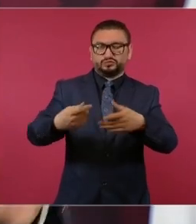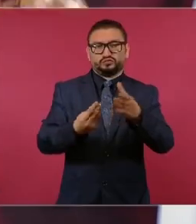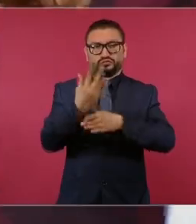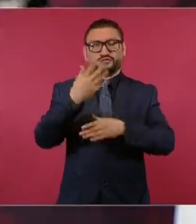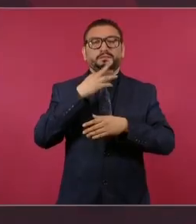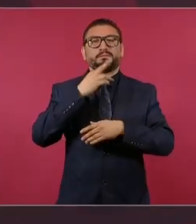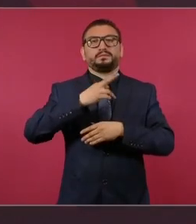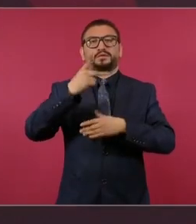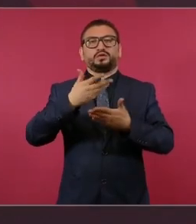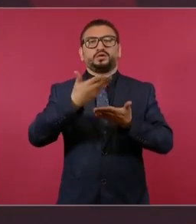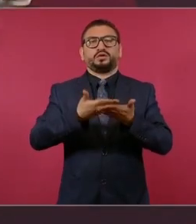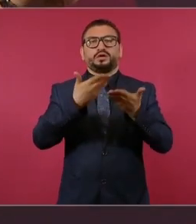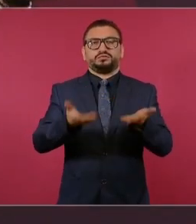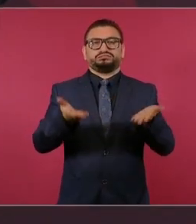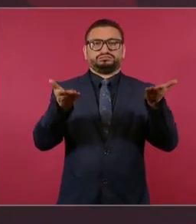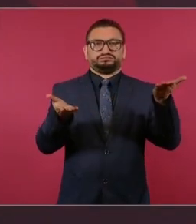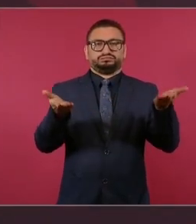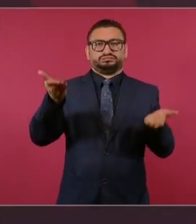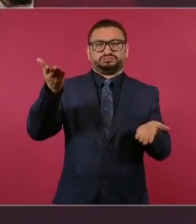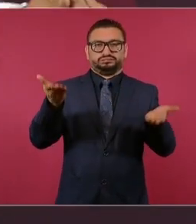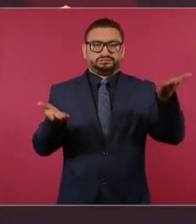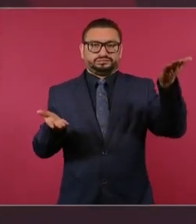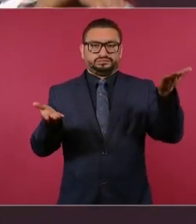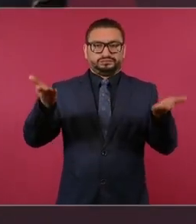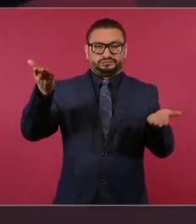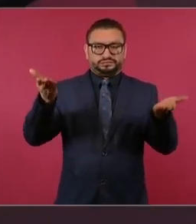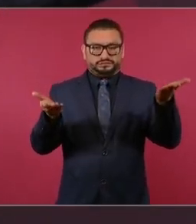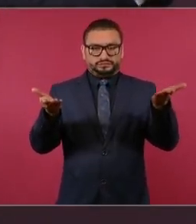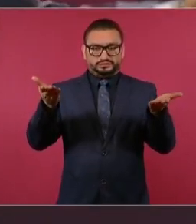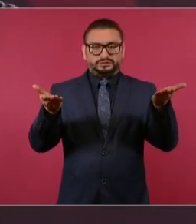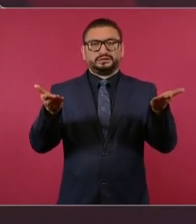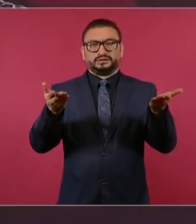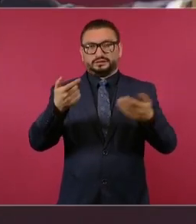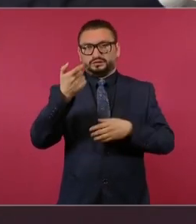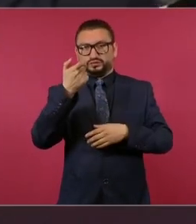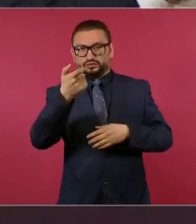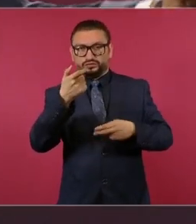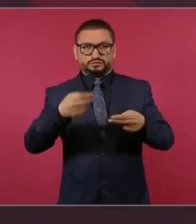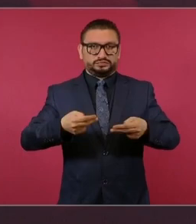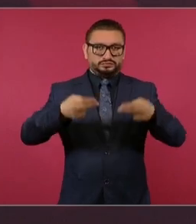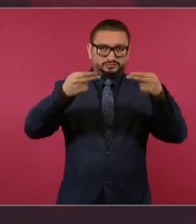Queremos mejor equilibrios en lo económico comercial,